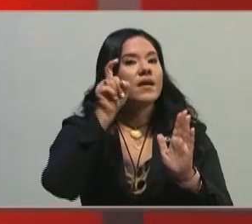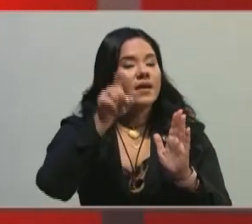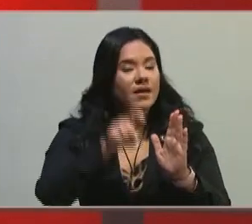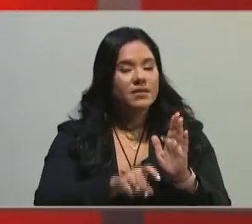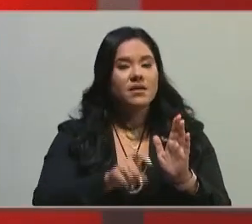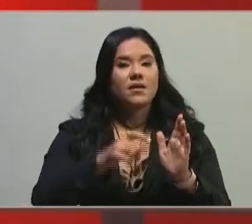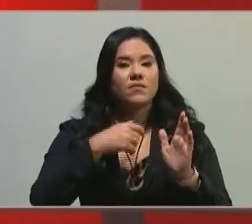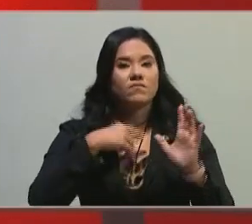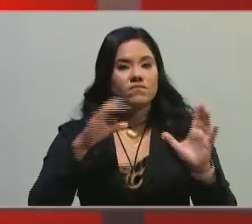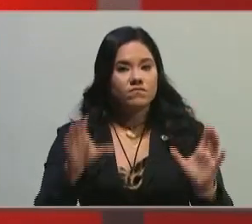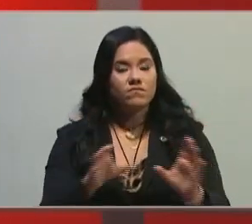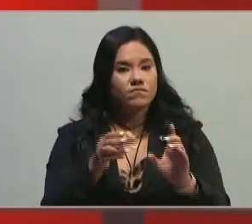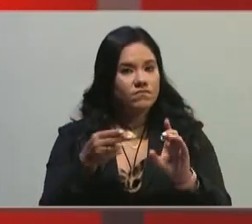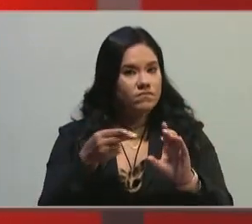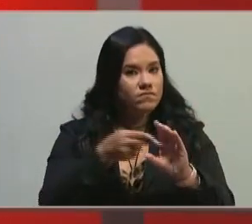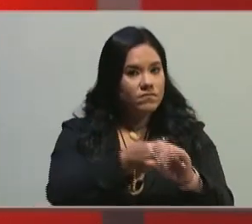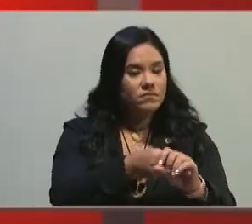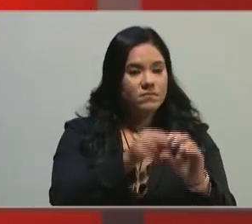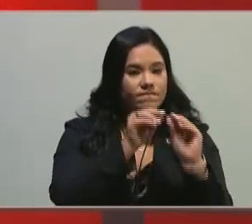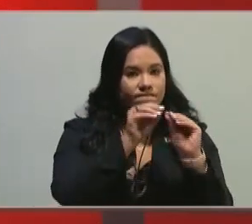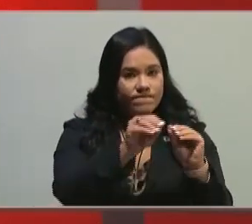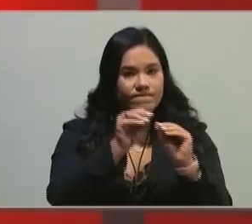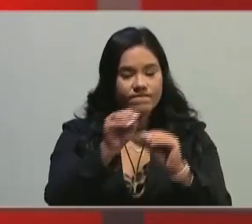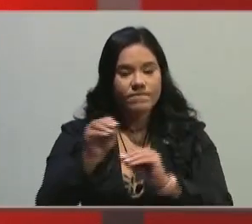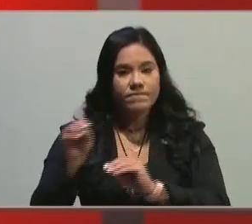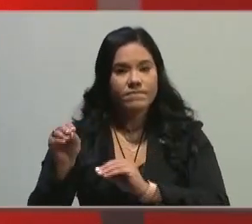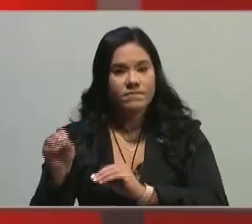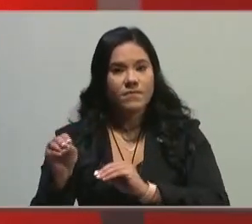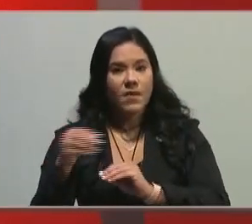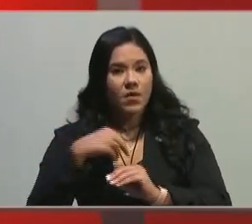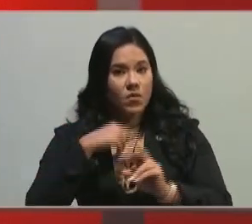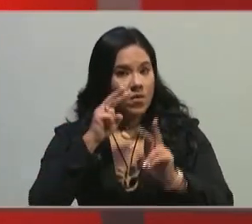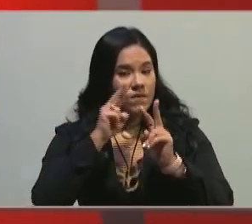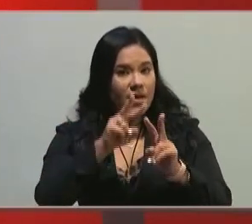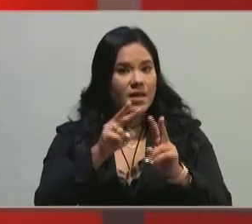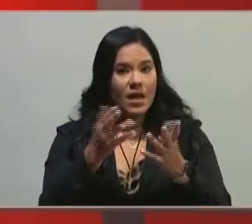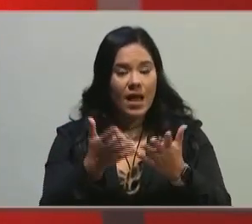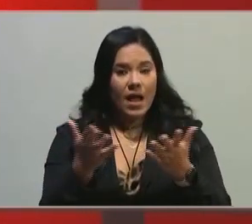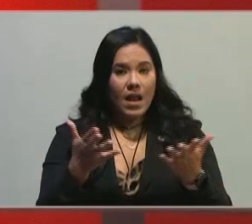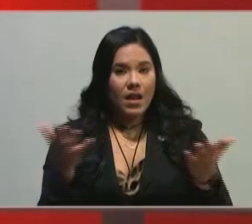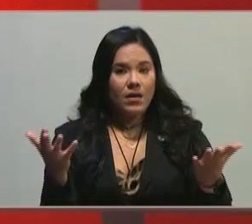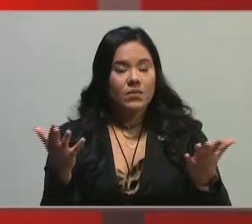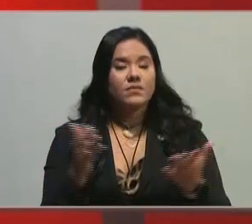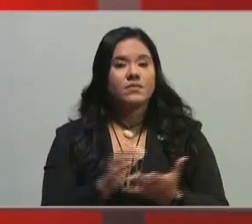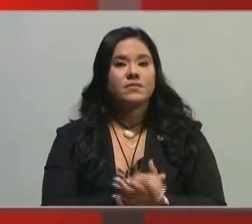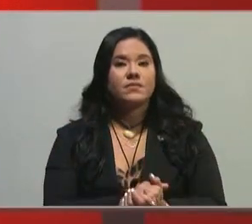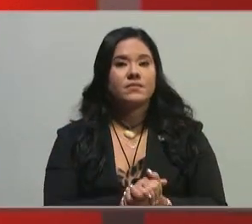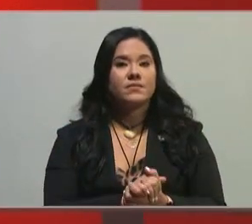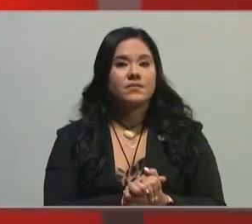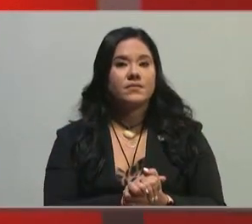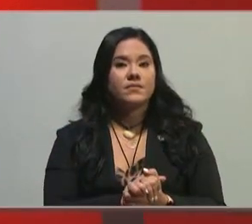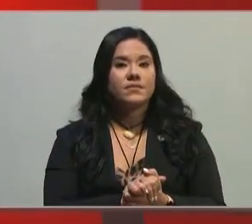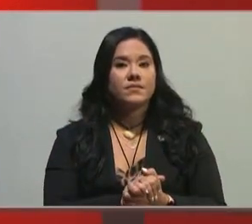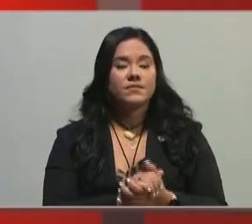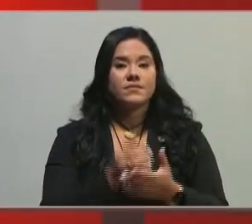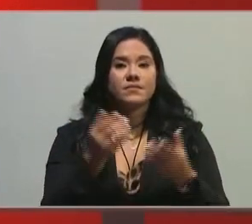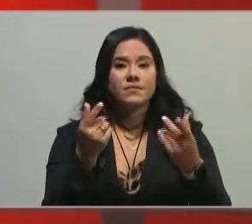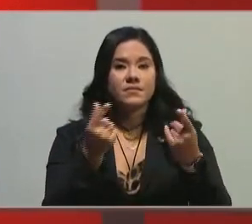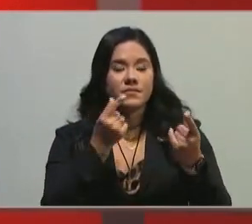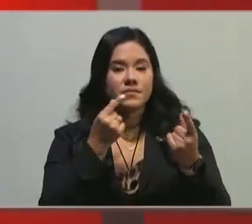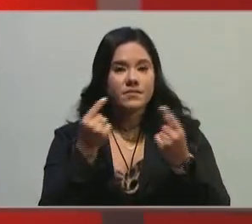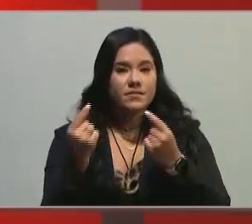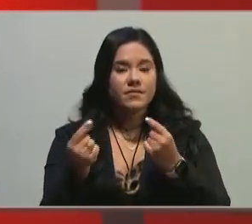reuniones cuando veían un hoyito cuando veían algo que eh le afectaba